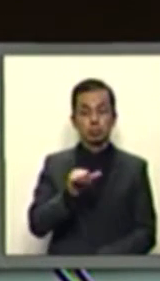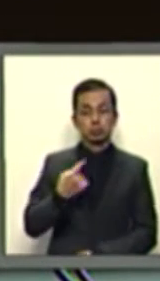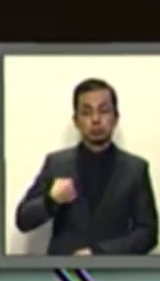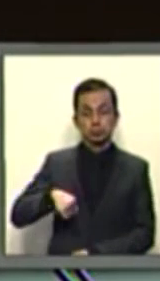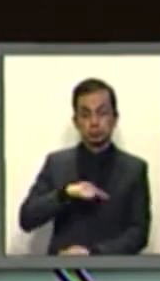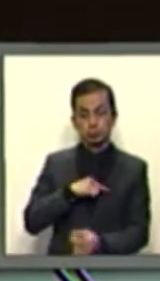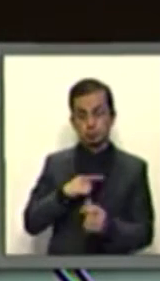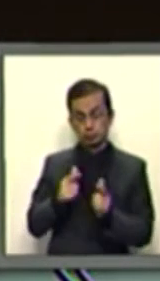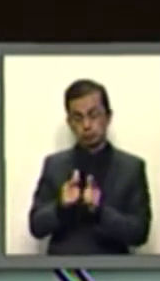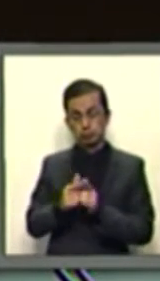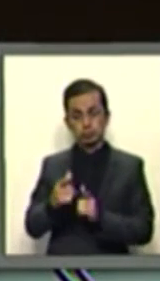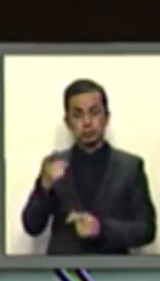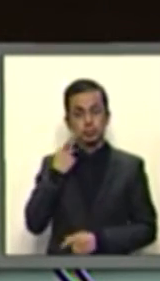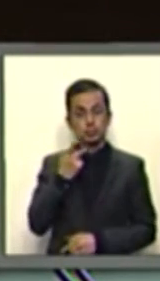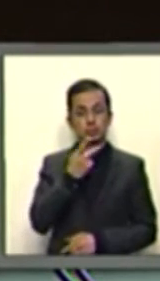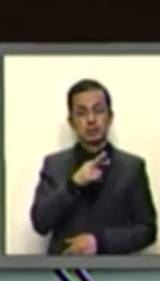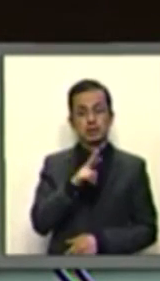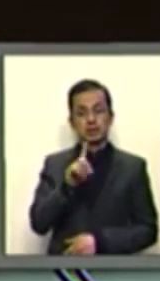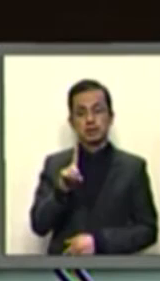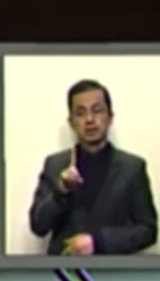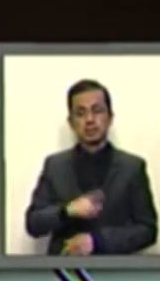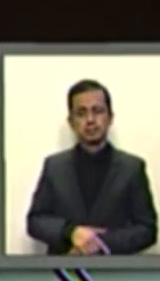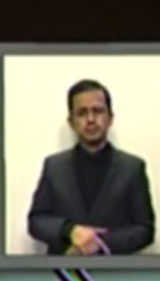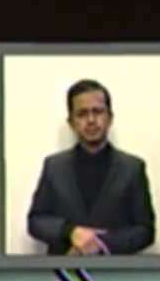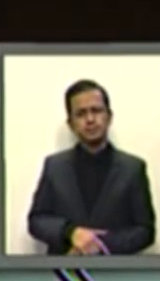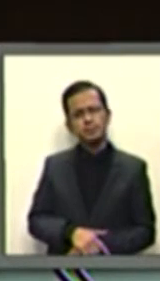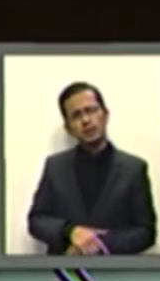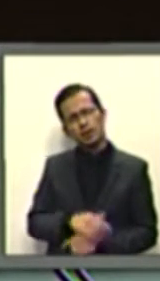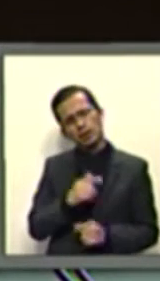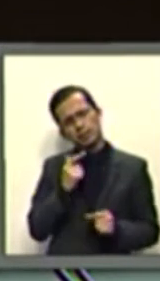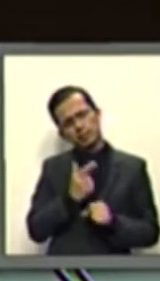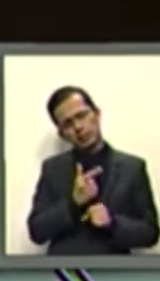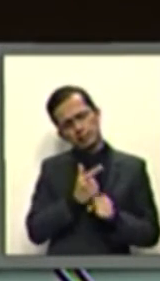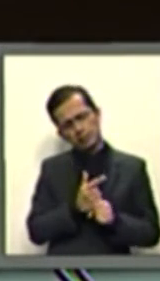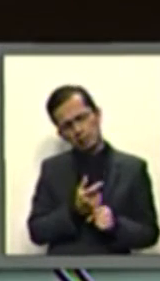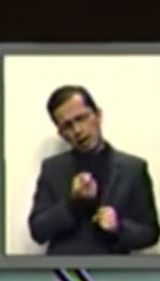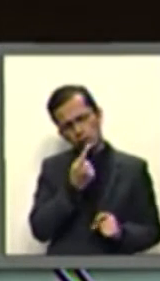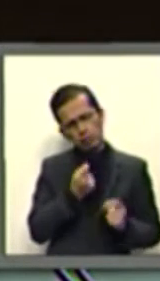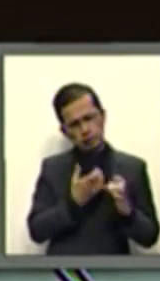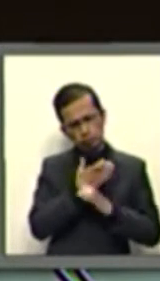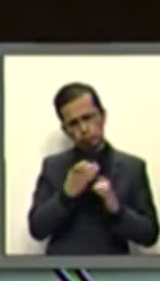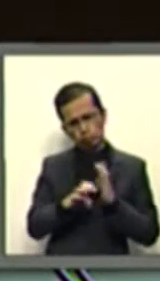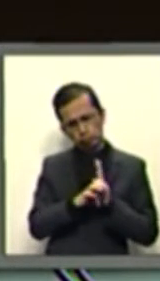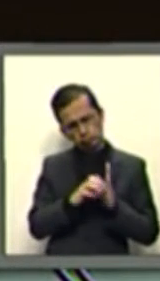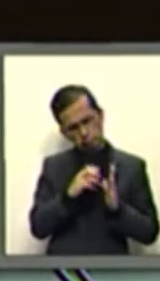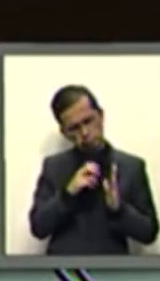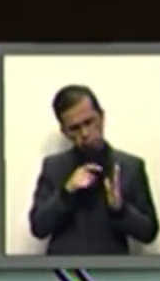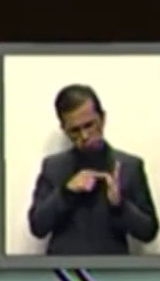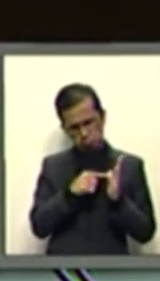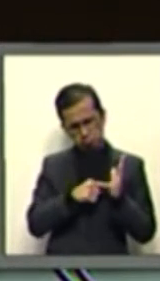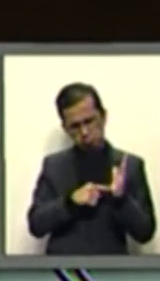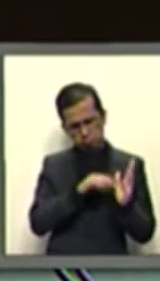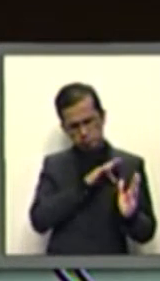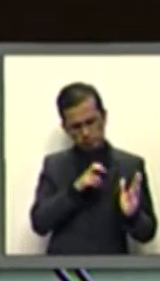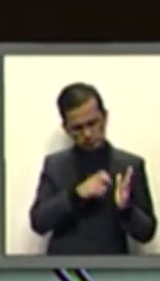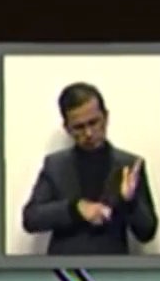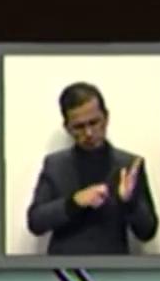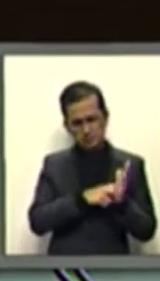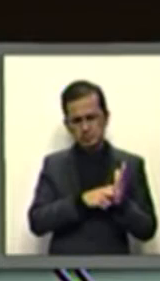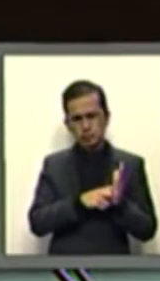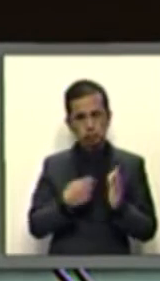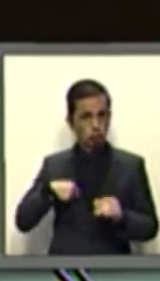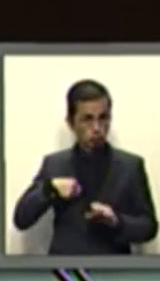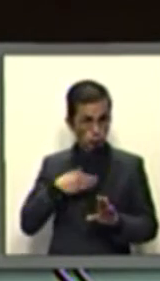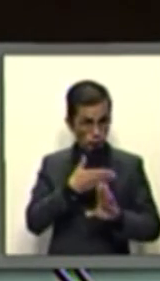democrática porque encuentra varias condiciones que tendrían que irse corrigiendo no está en contra de la disciplina orden por